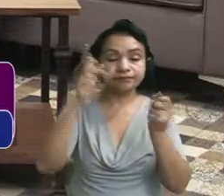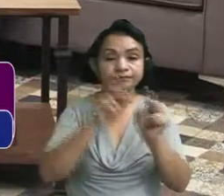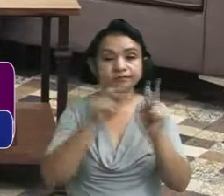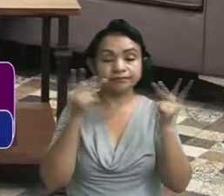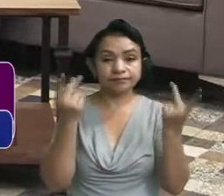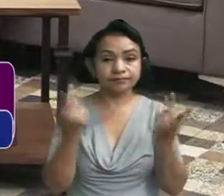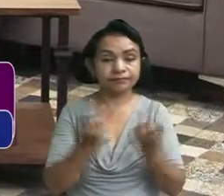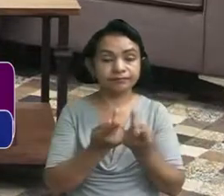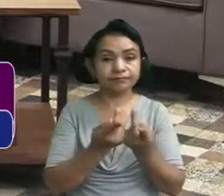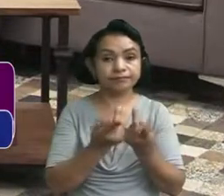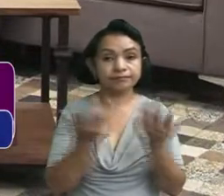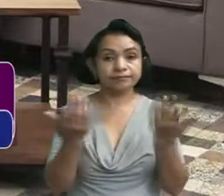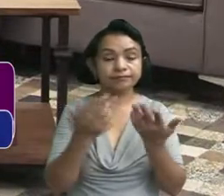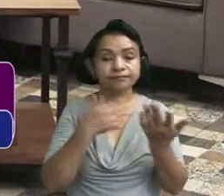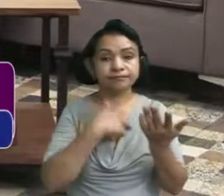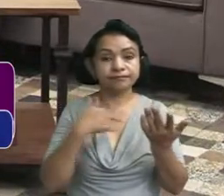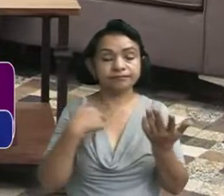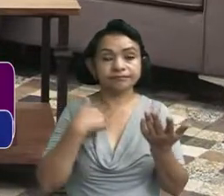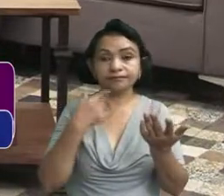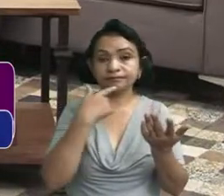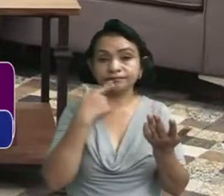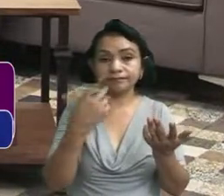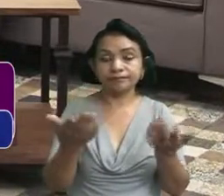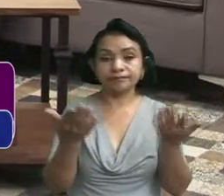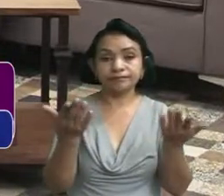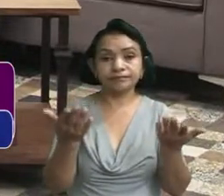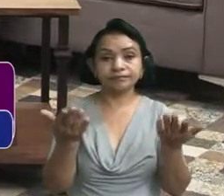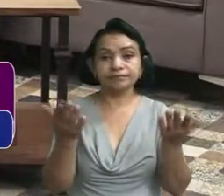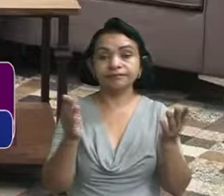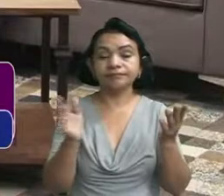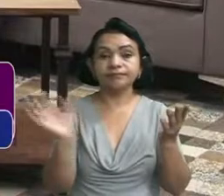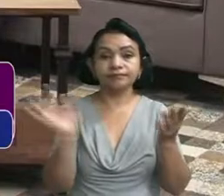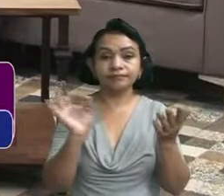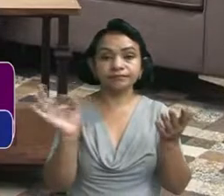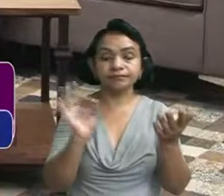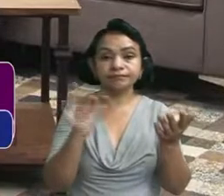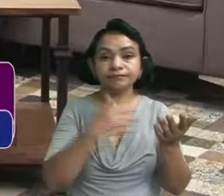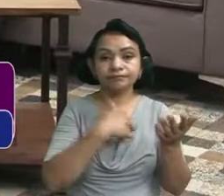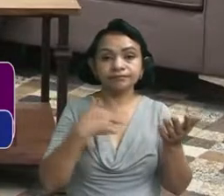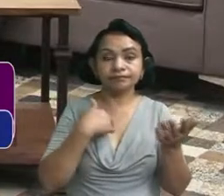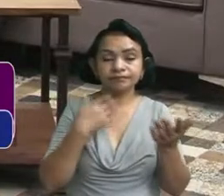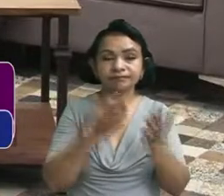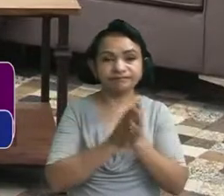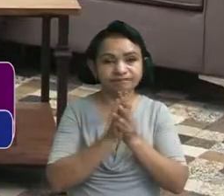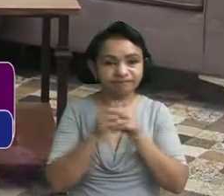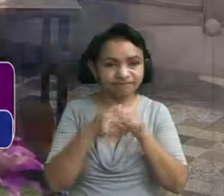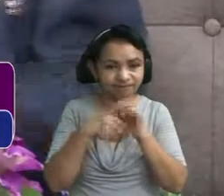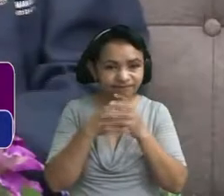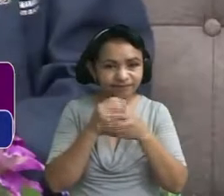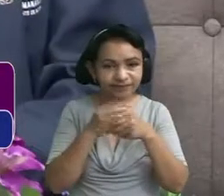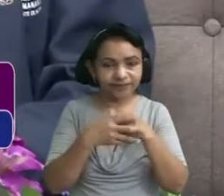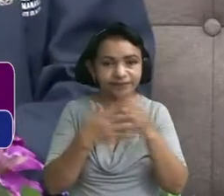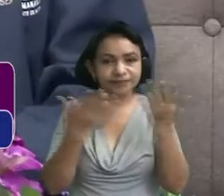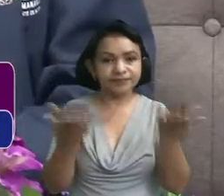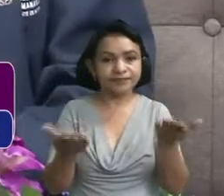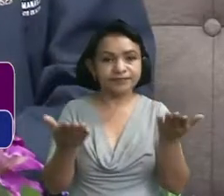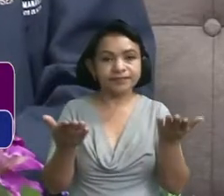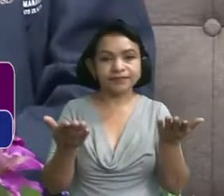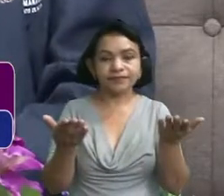no avancemos, y entonces se establece ese formato, ¿verdad? Es un formato maquiavélico, destructor,